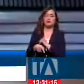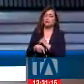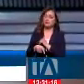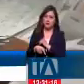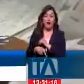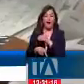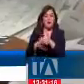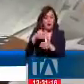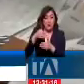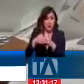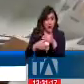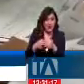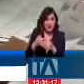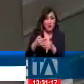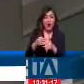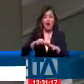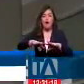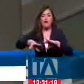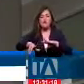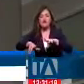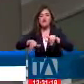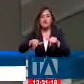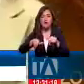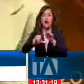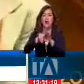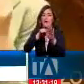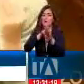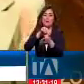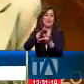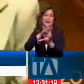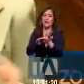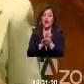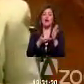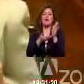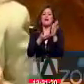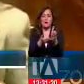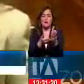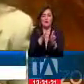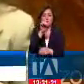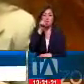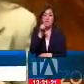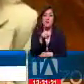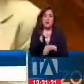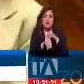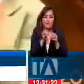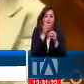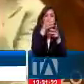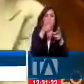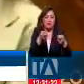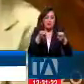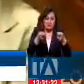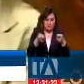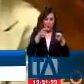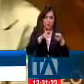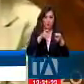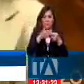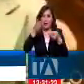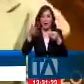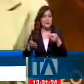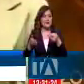aprobaban informes de exámenes especiales fuera del plazo establecido. Hay alrededor de 1000 informes que han sido aprobados fuera de